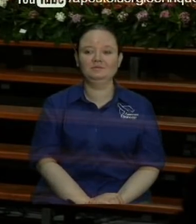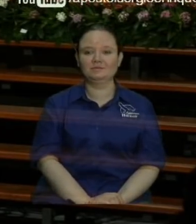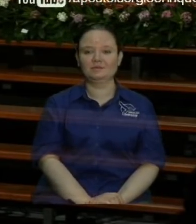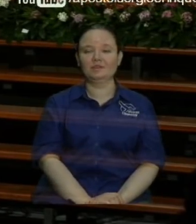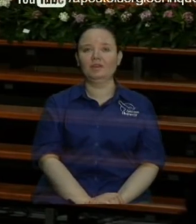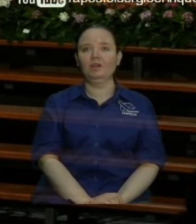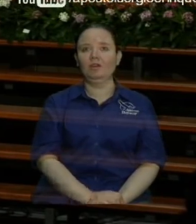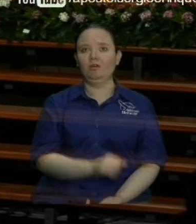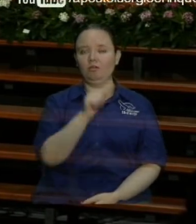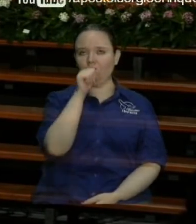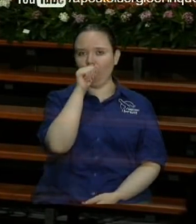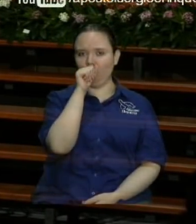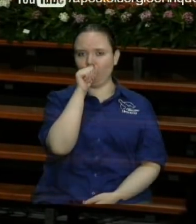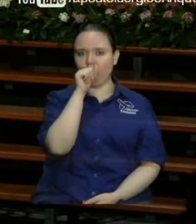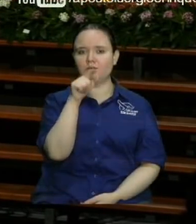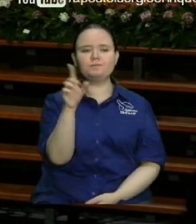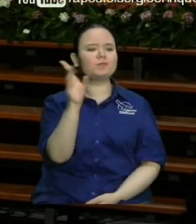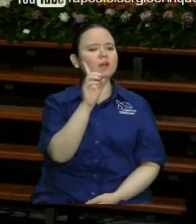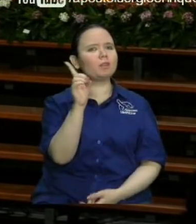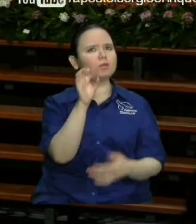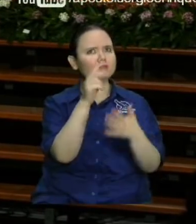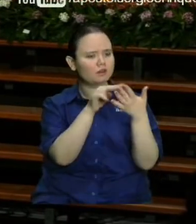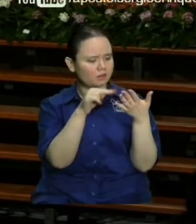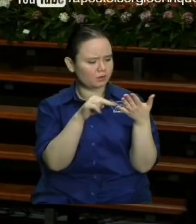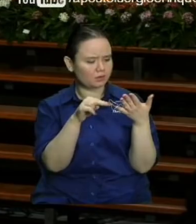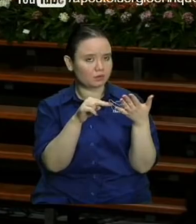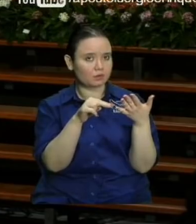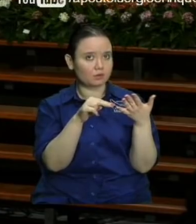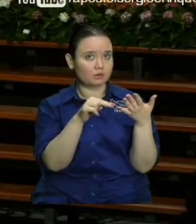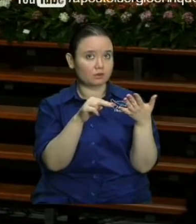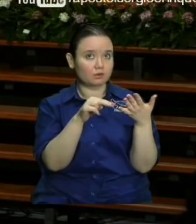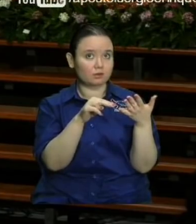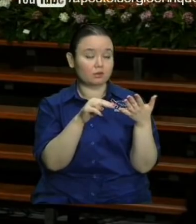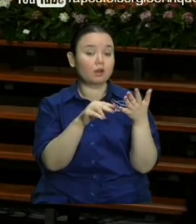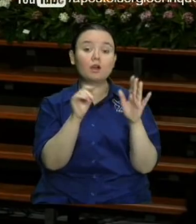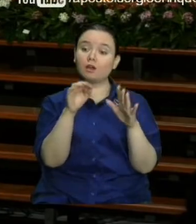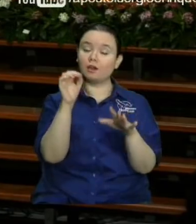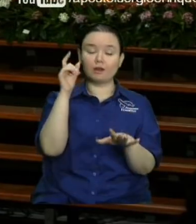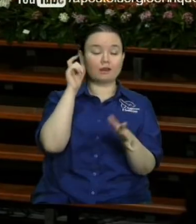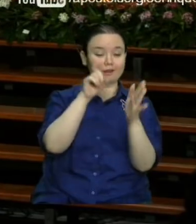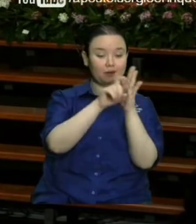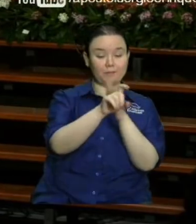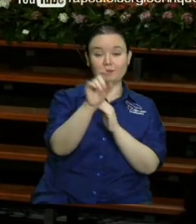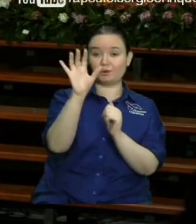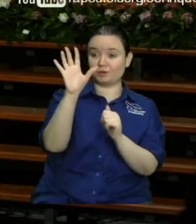Y entonces, ¿y hasta cuándo llegó? En el capítulo 5 me fundí.